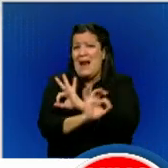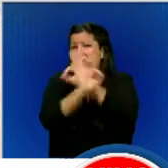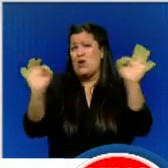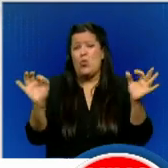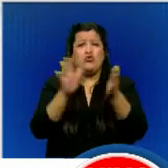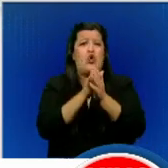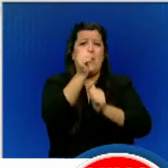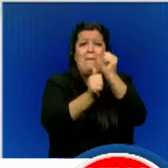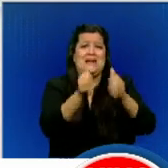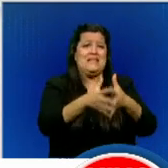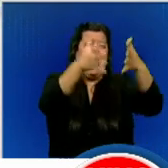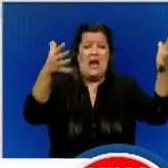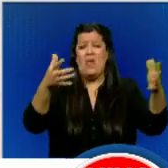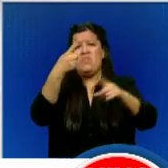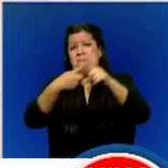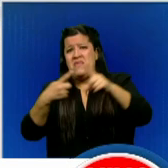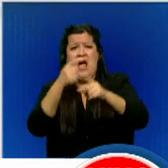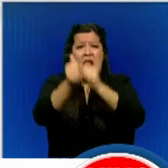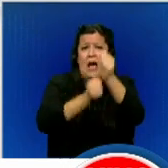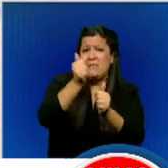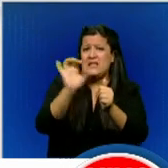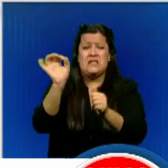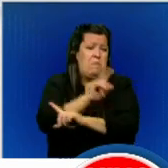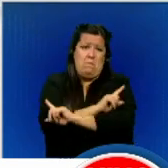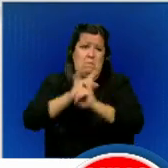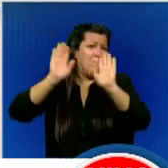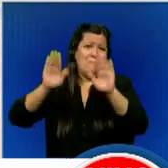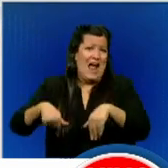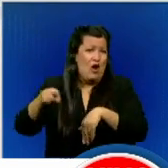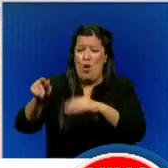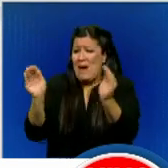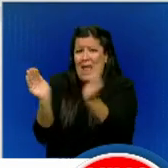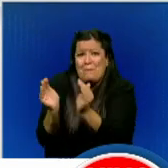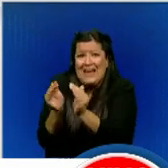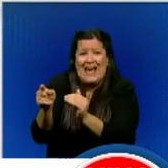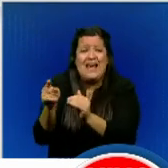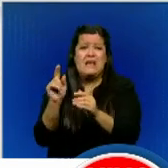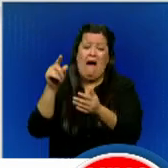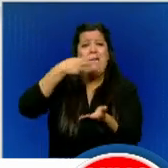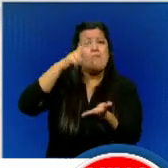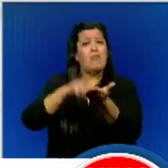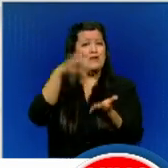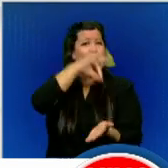para las grandes ni para las medianas ni mucho menos para las pequeñas empresas